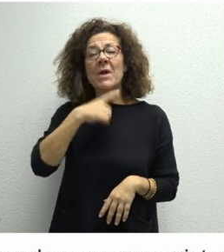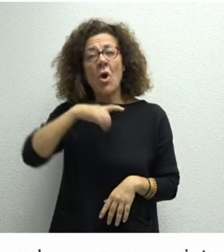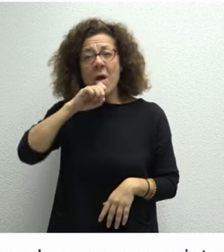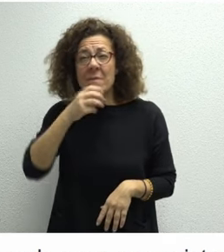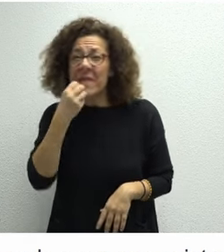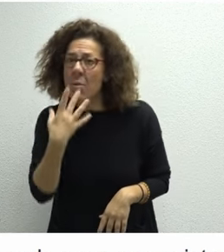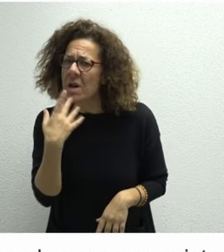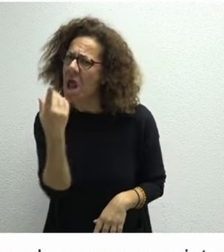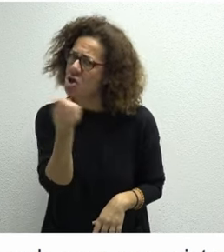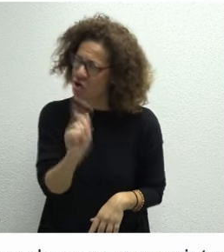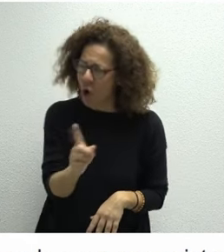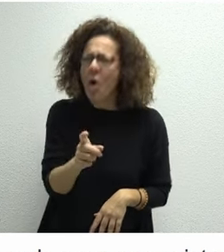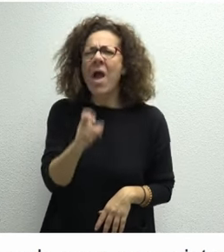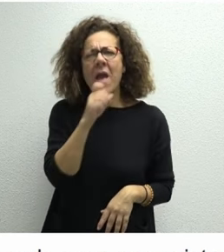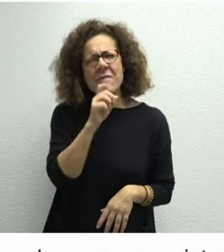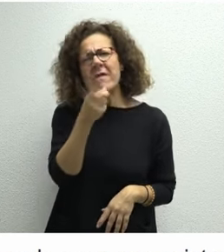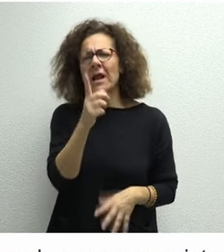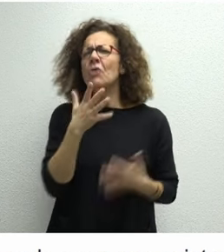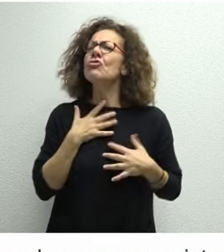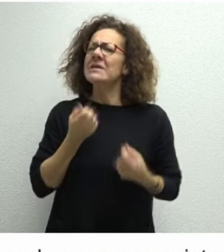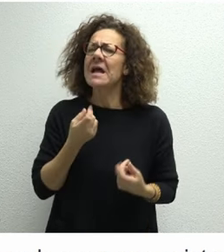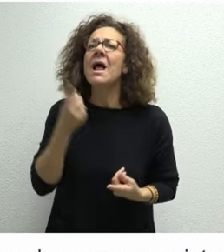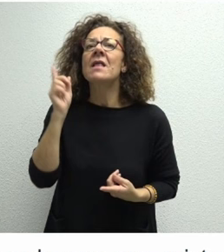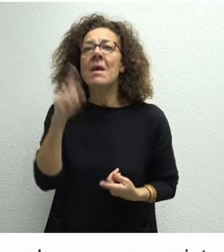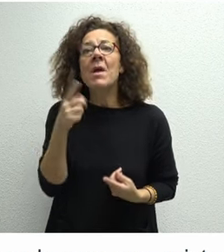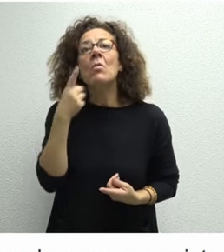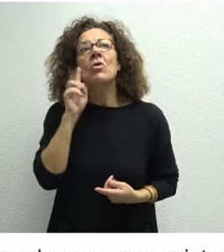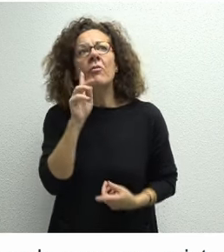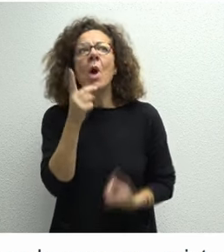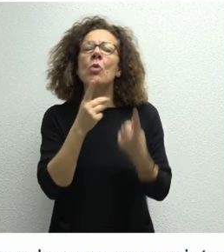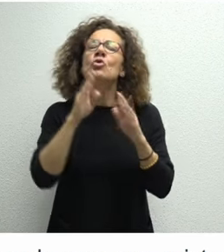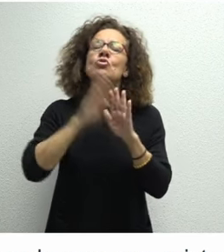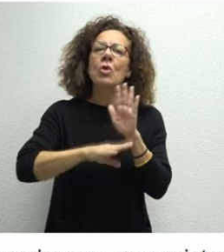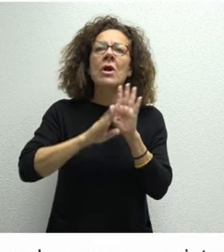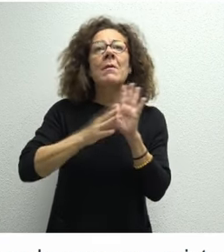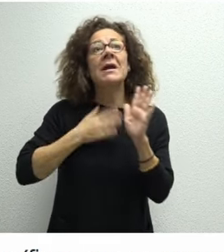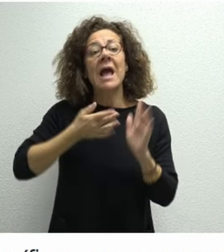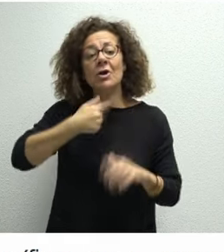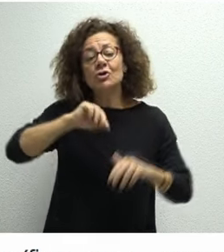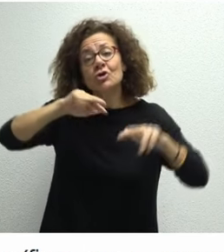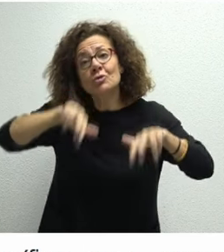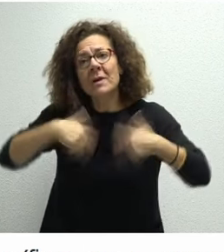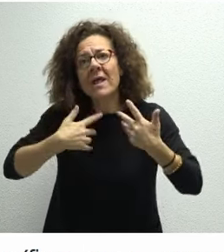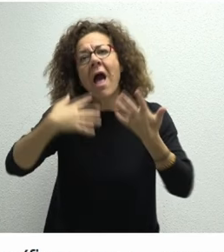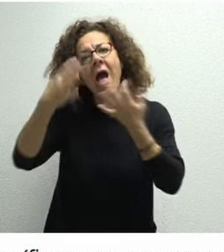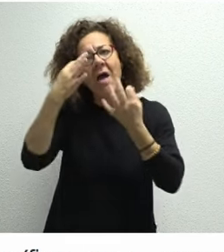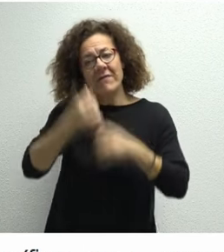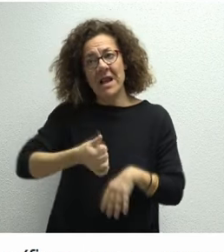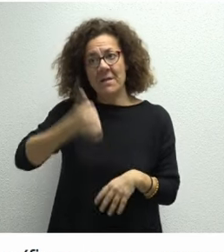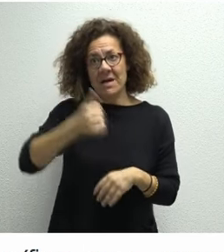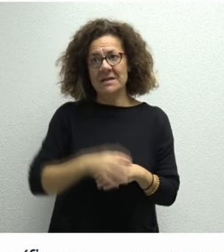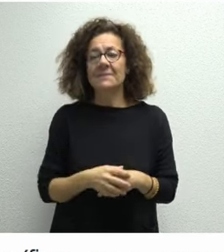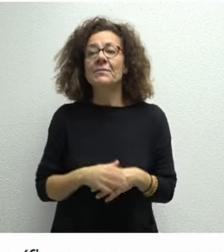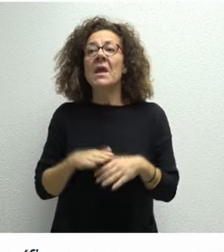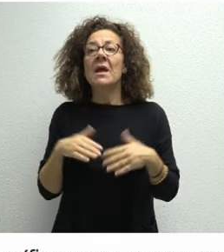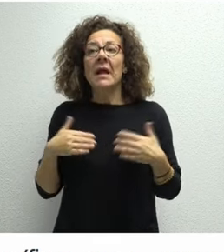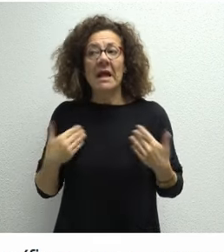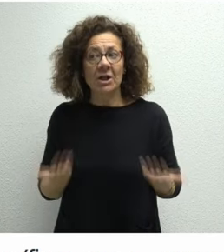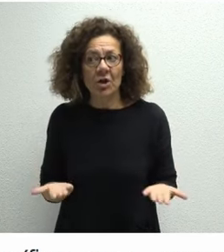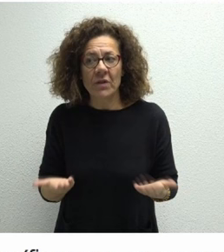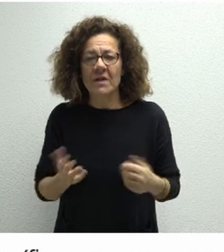sana de la insana eh Cuando veo también determinados programas que nos permitirían afinar todavía más entonces